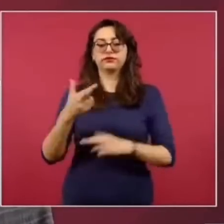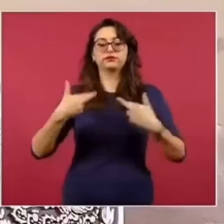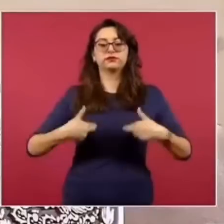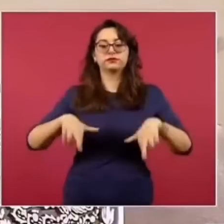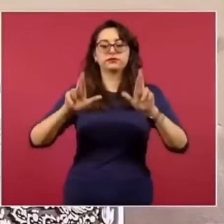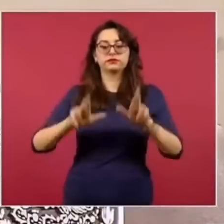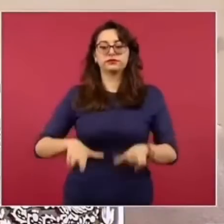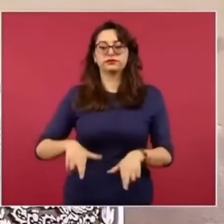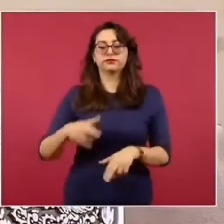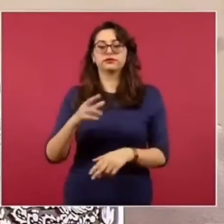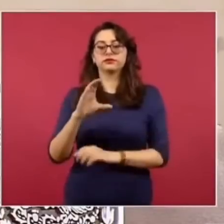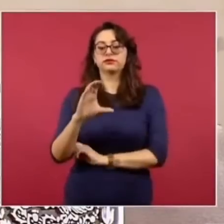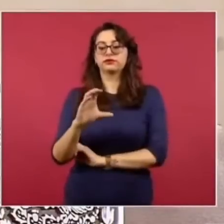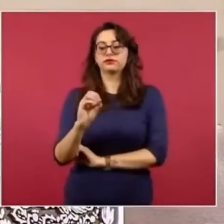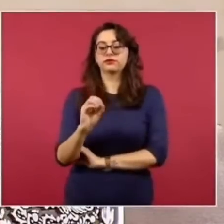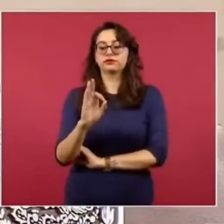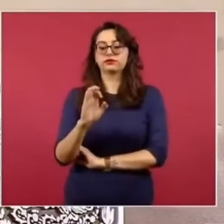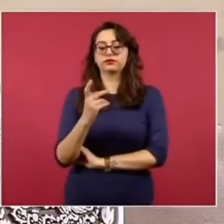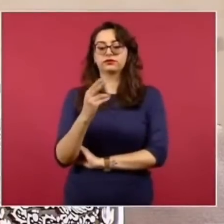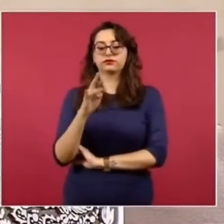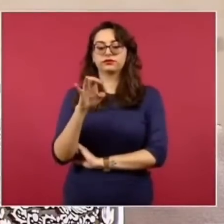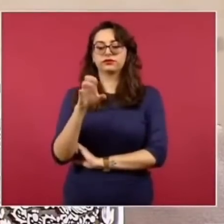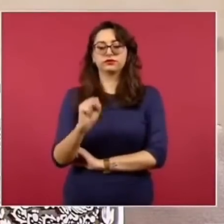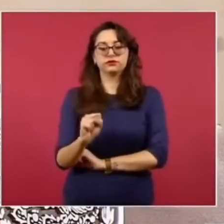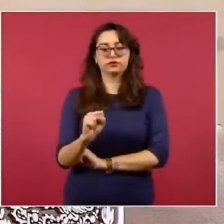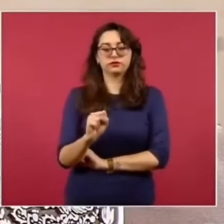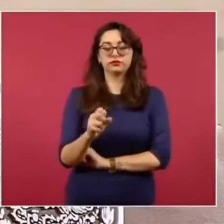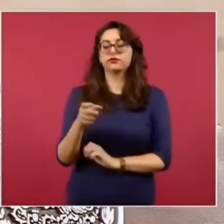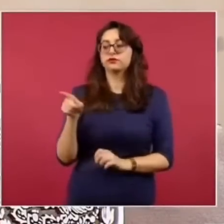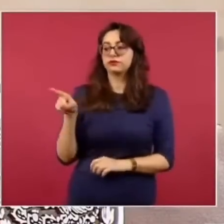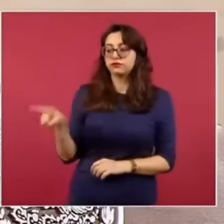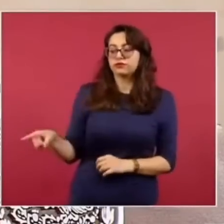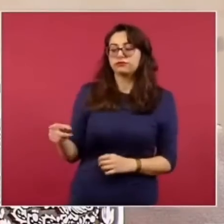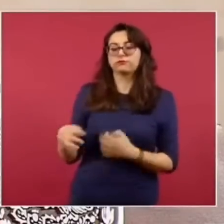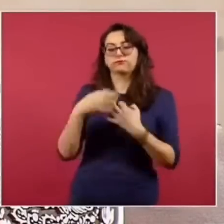sobre el denunciatón nacional sobre el vapeo.